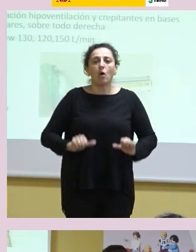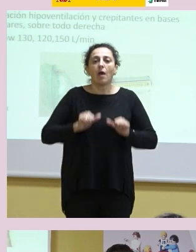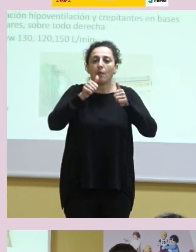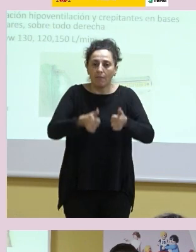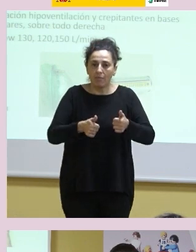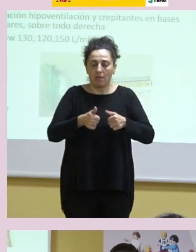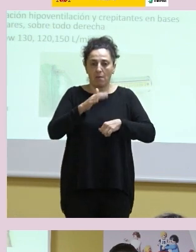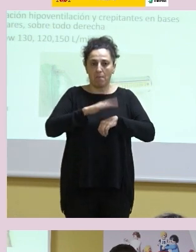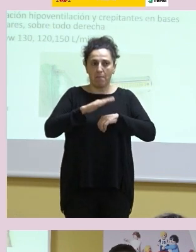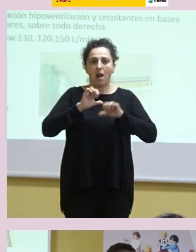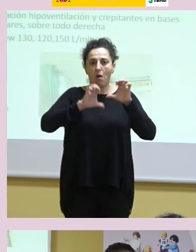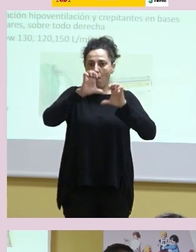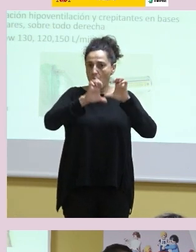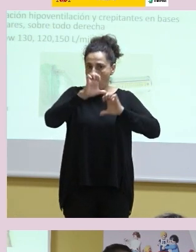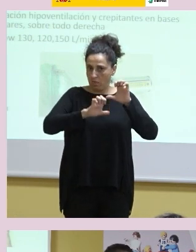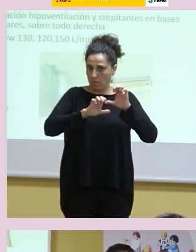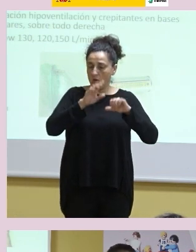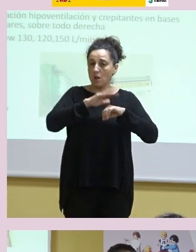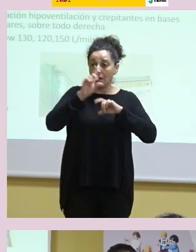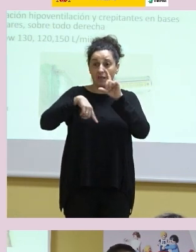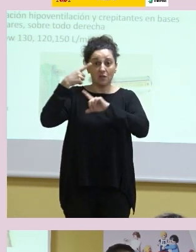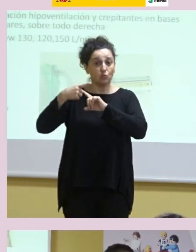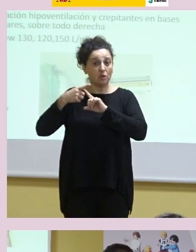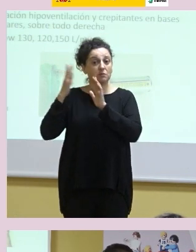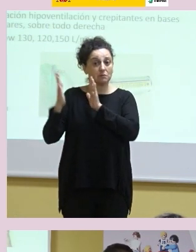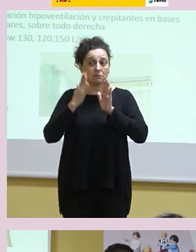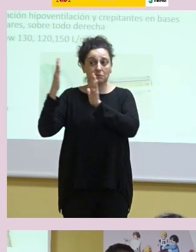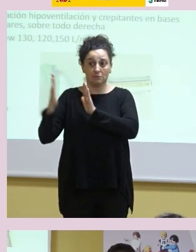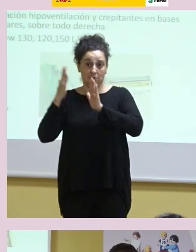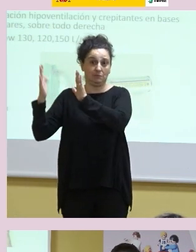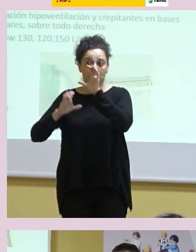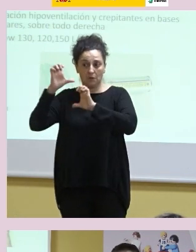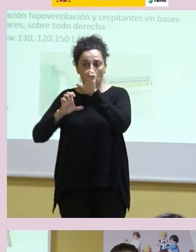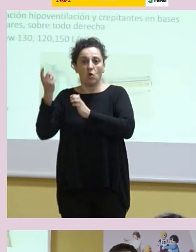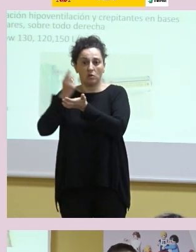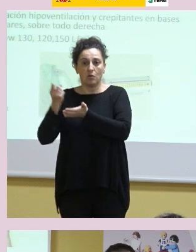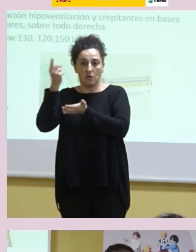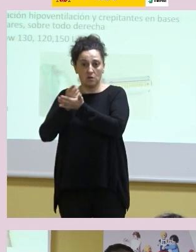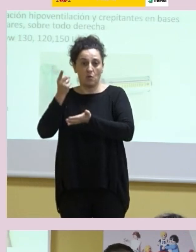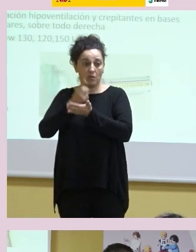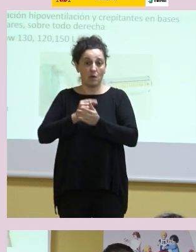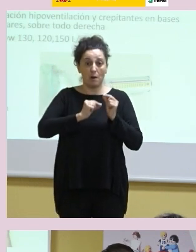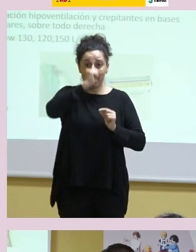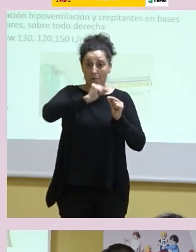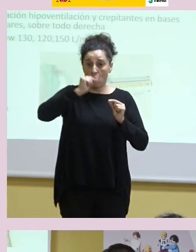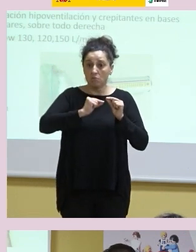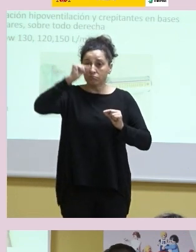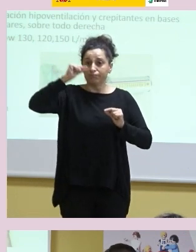yo tomo y es una valoración que realizaré posteriormente en el tiempo a ver si este pico flujo tos ha mejorado o